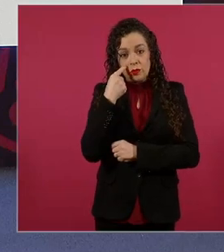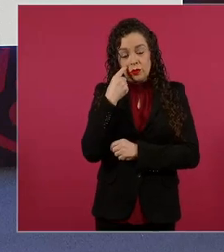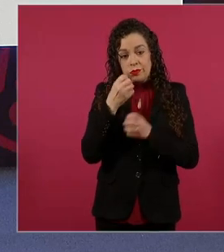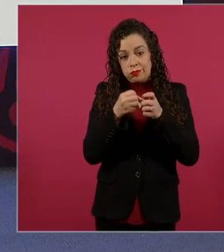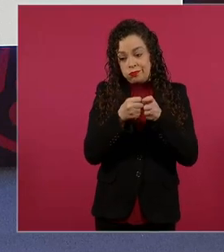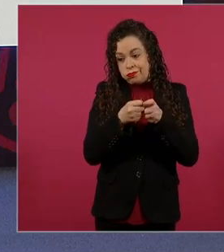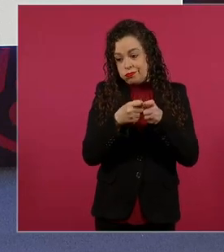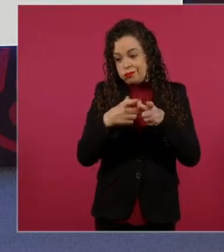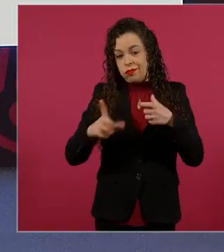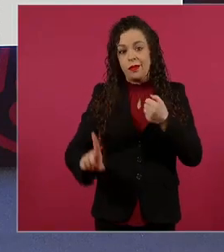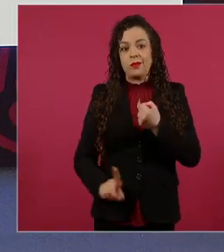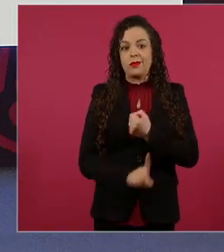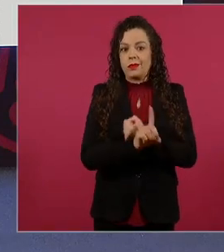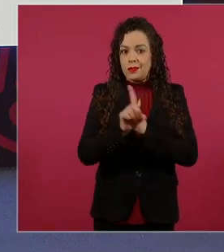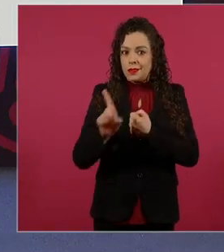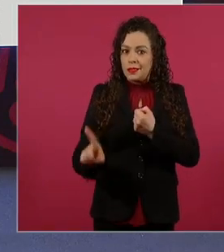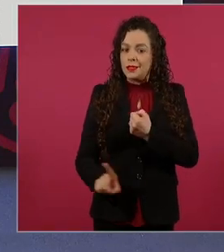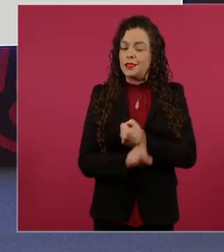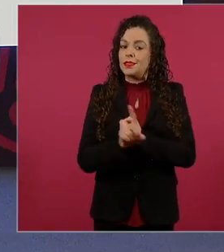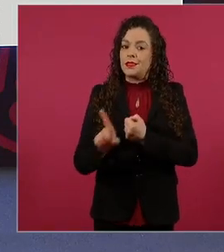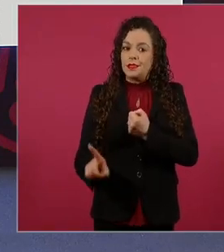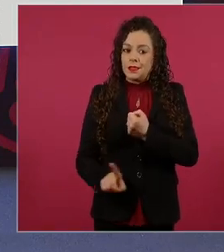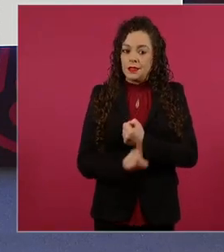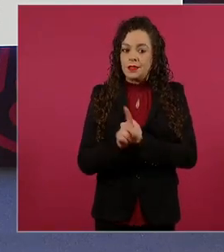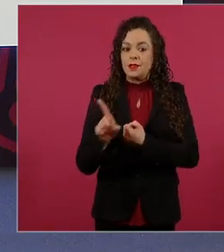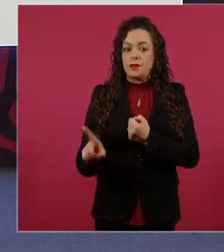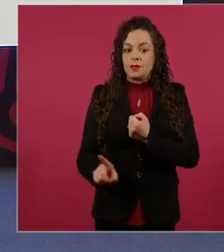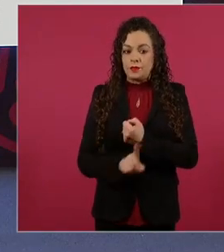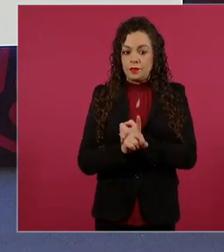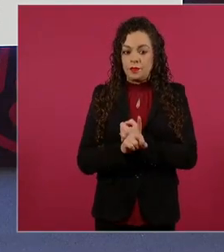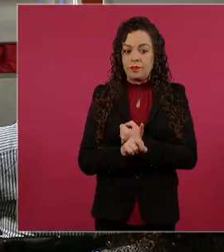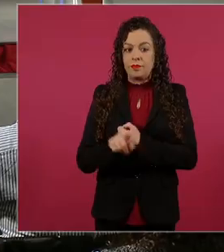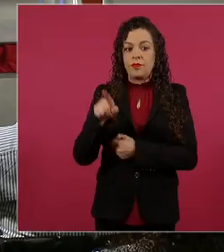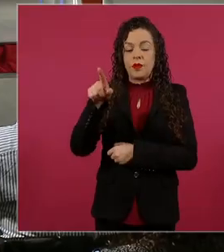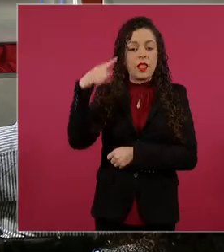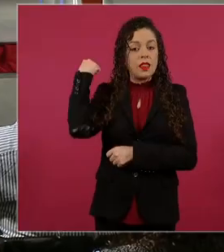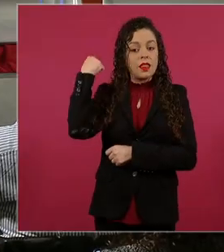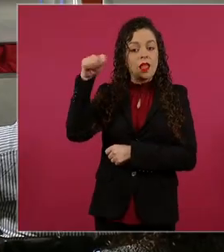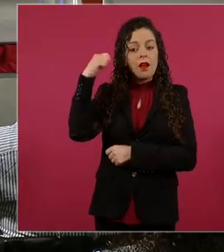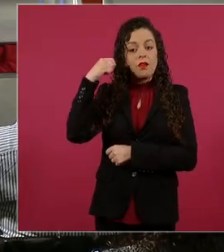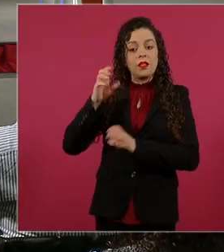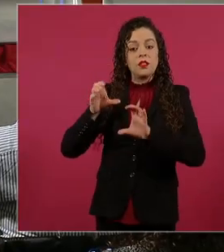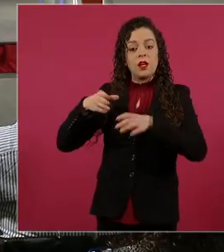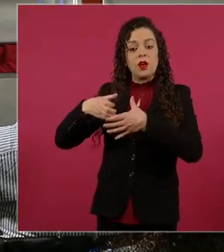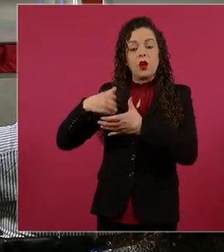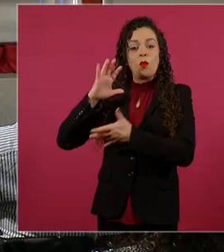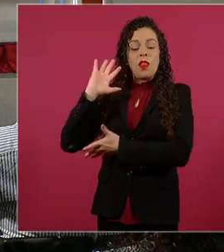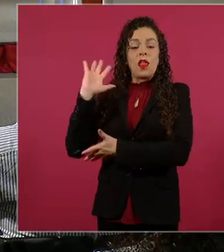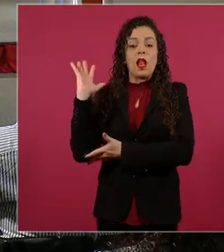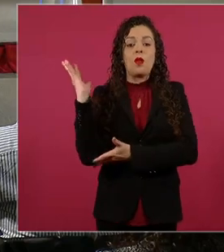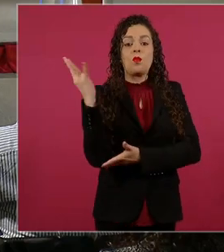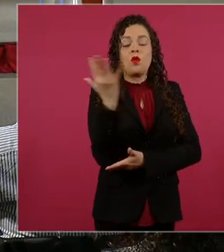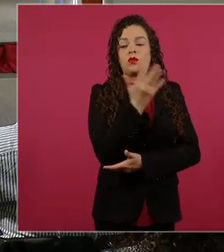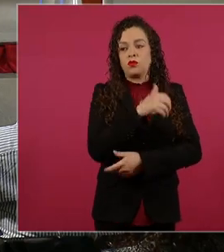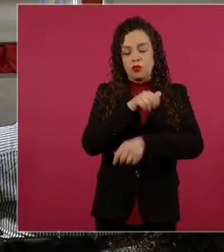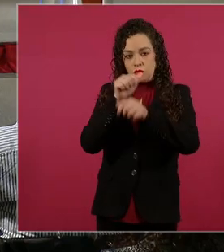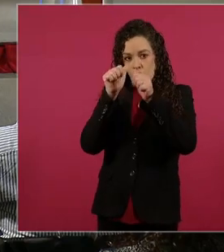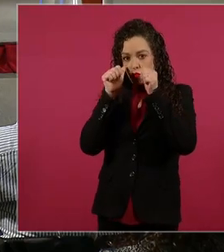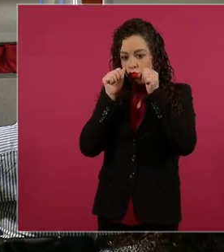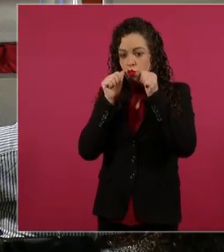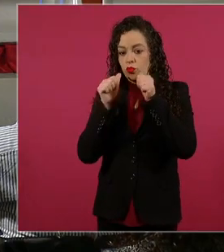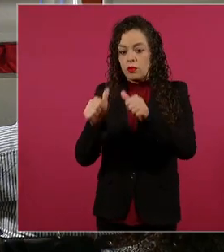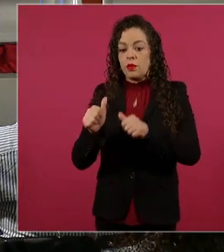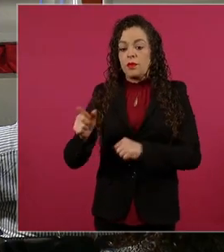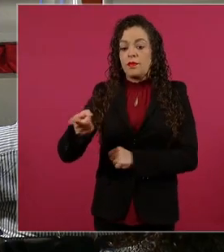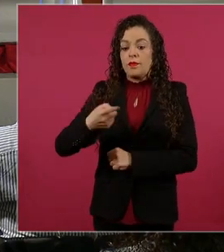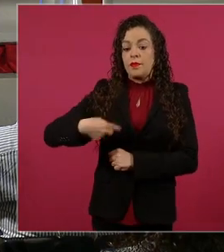tierra, se está atendiendo en este momento a Comunidad del Bosque, en Tabasco, que es una comunidad que prácticamente